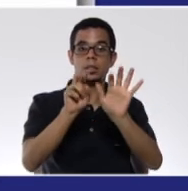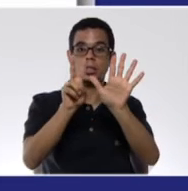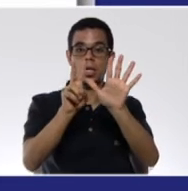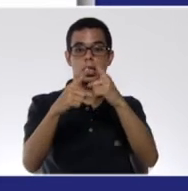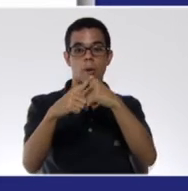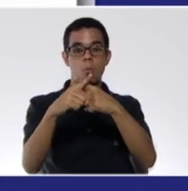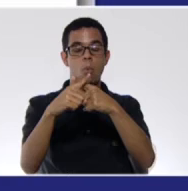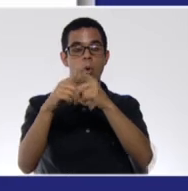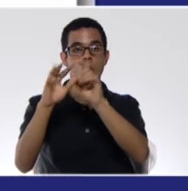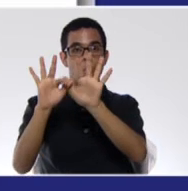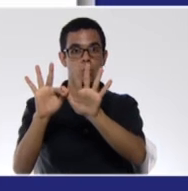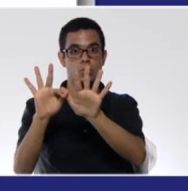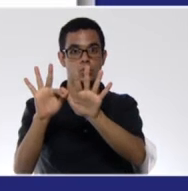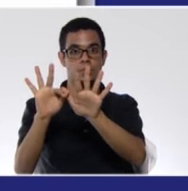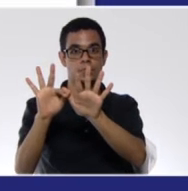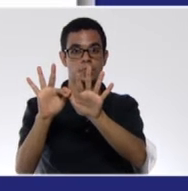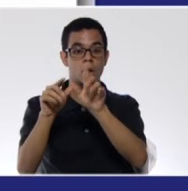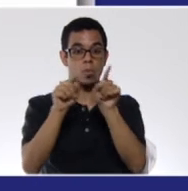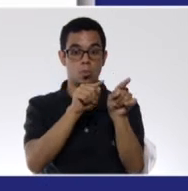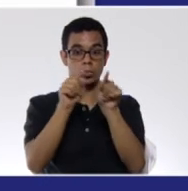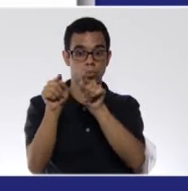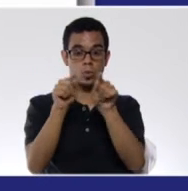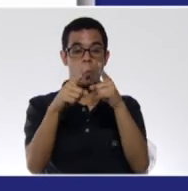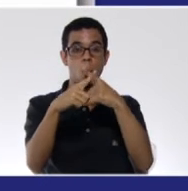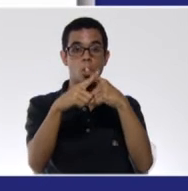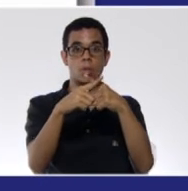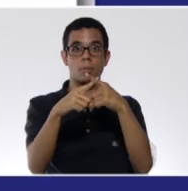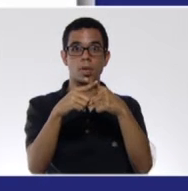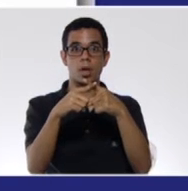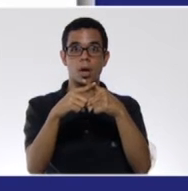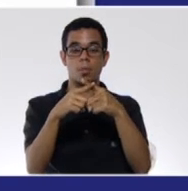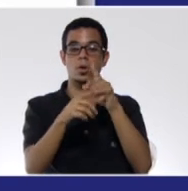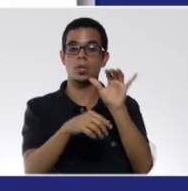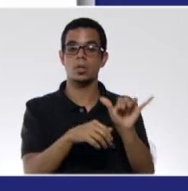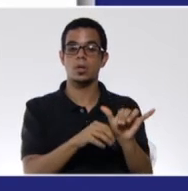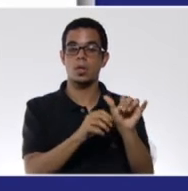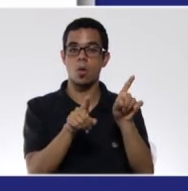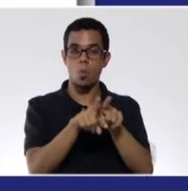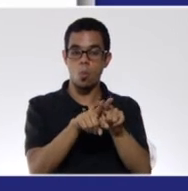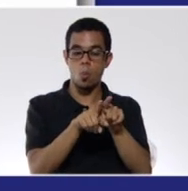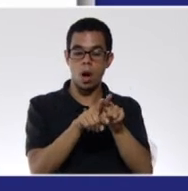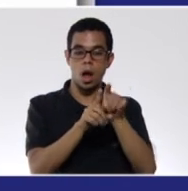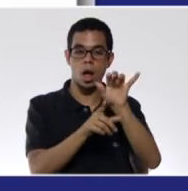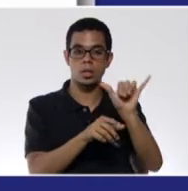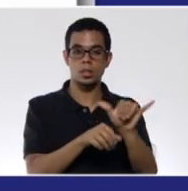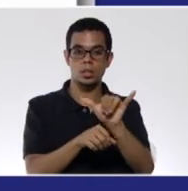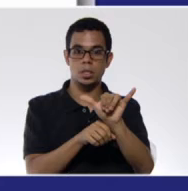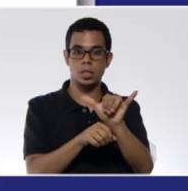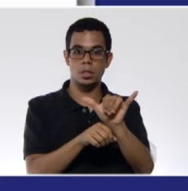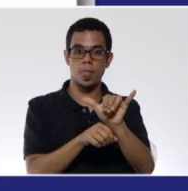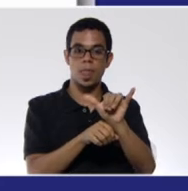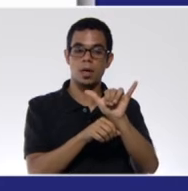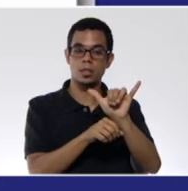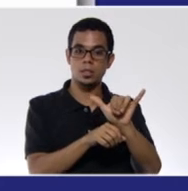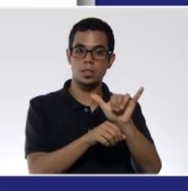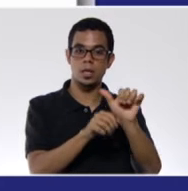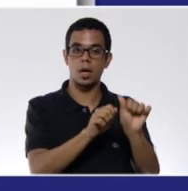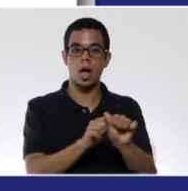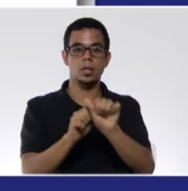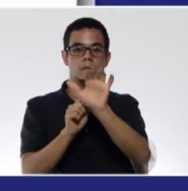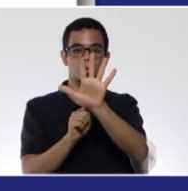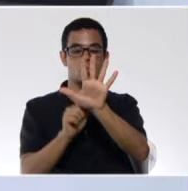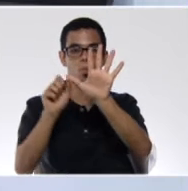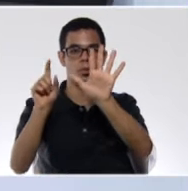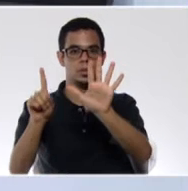8. Cuando multiplicamos 7 por 8 da 56 para obtener y elevada a la 56.